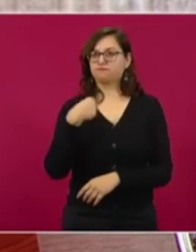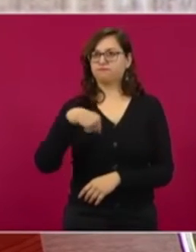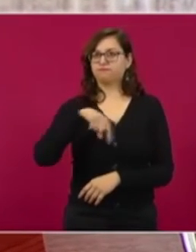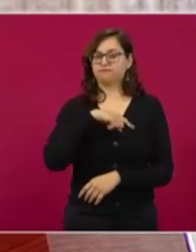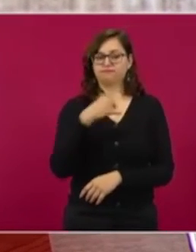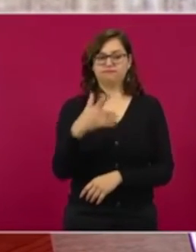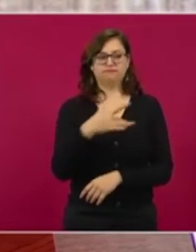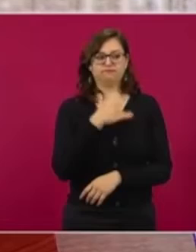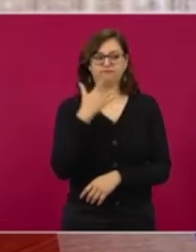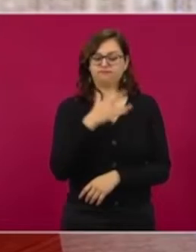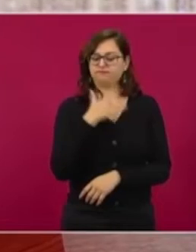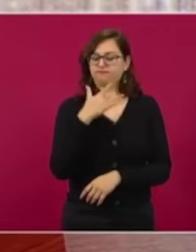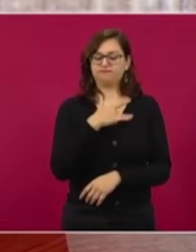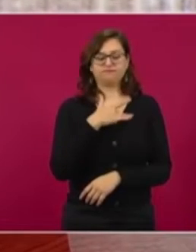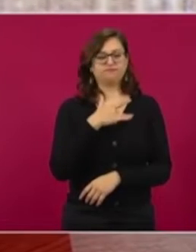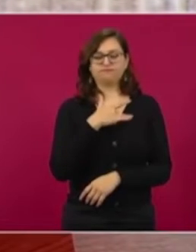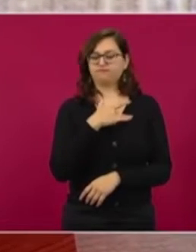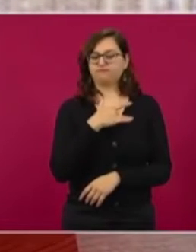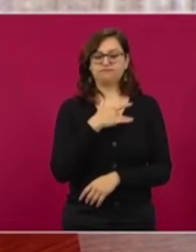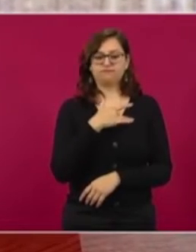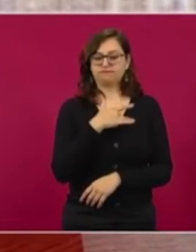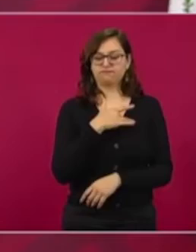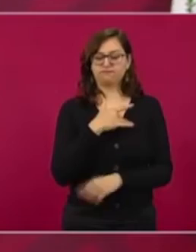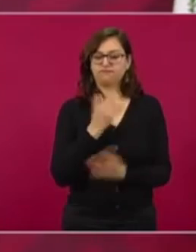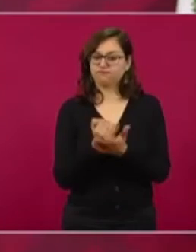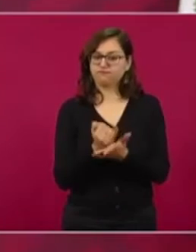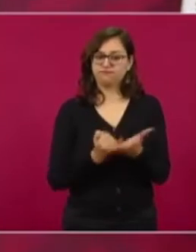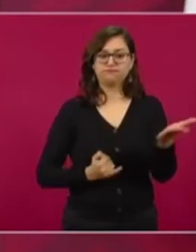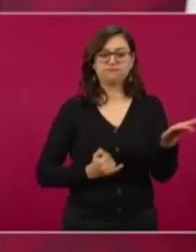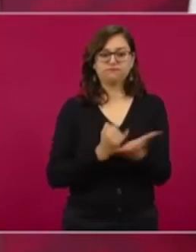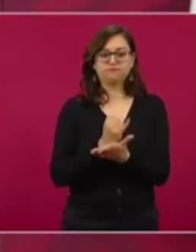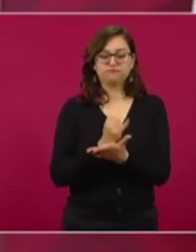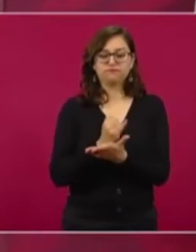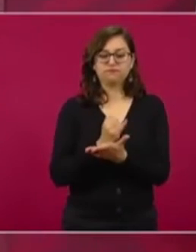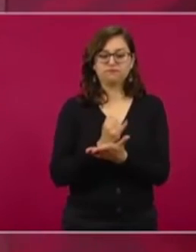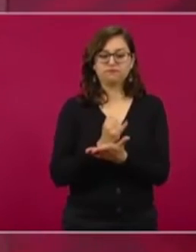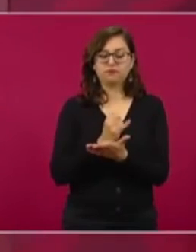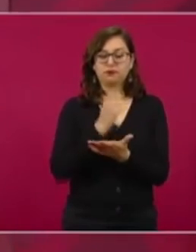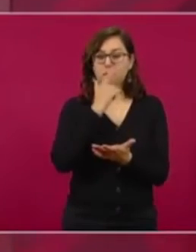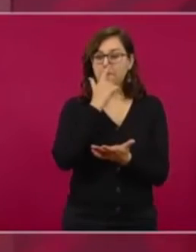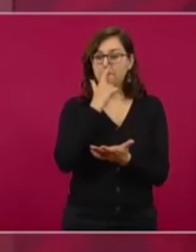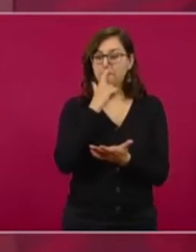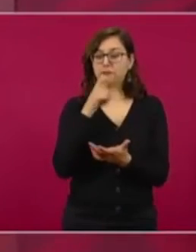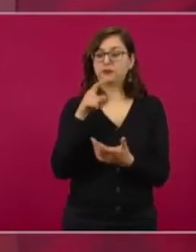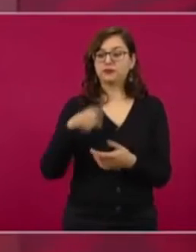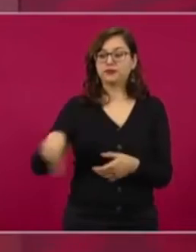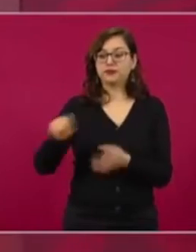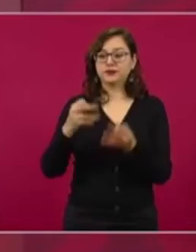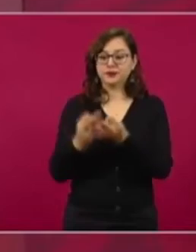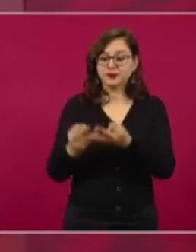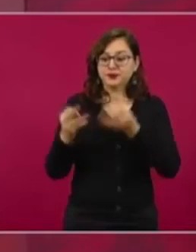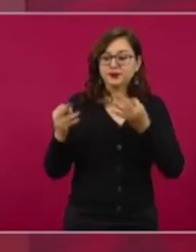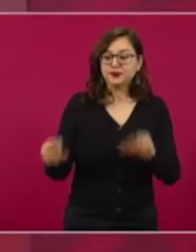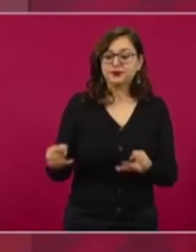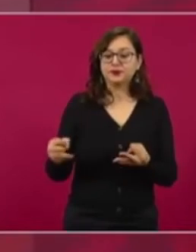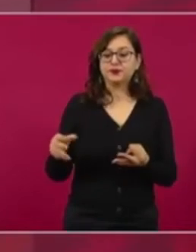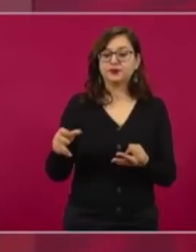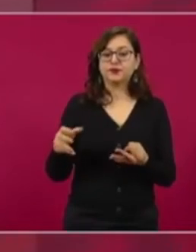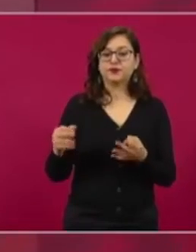decisión de que se van a utilizar los terrenos